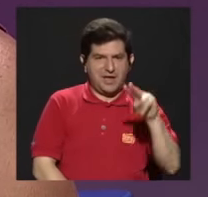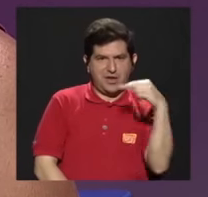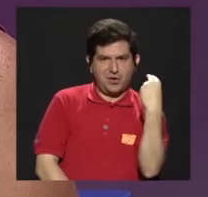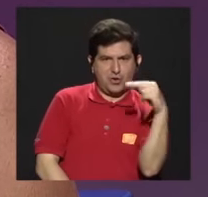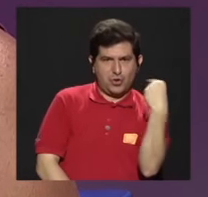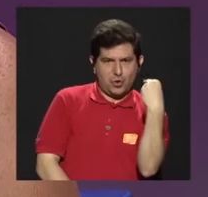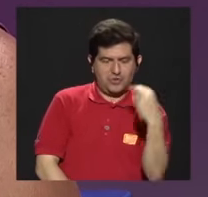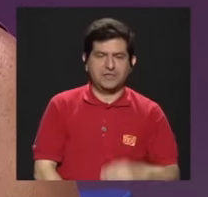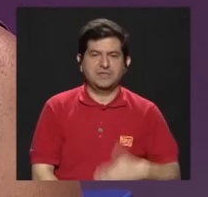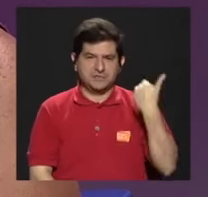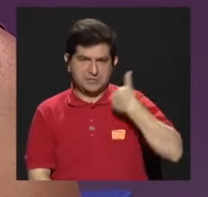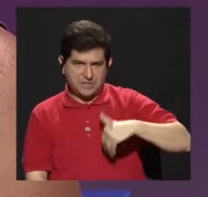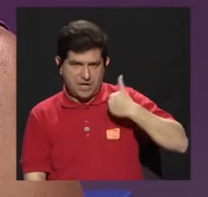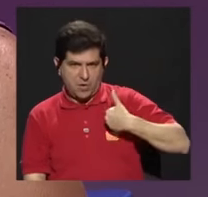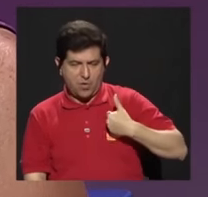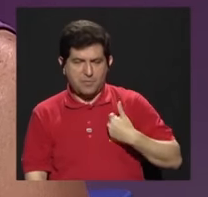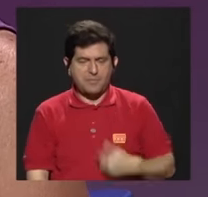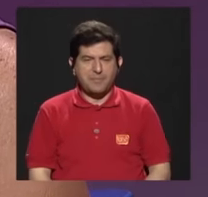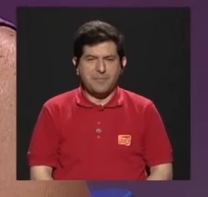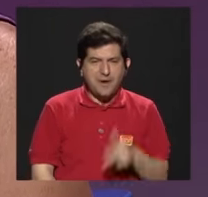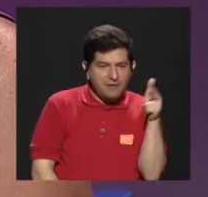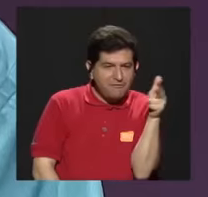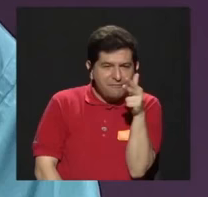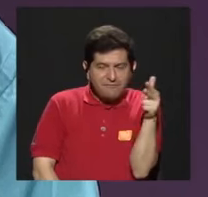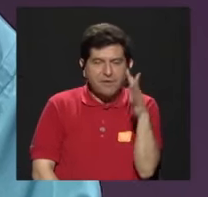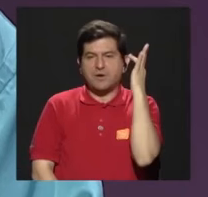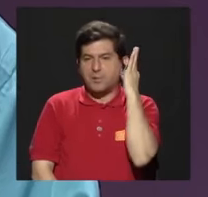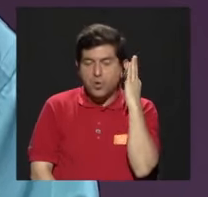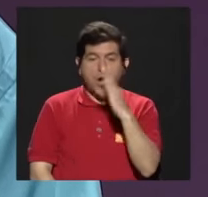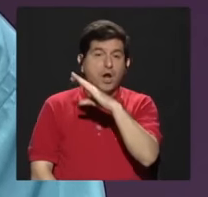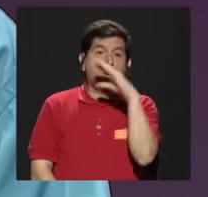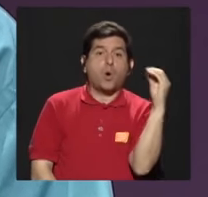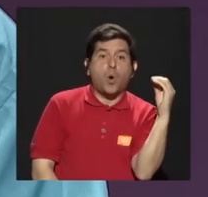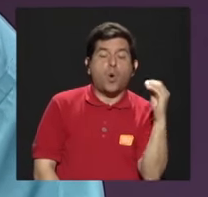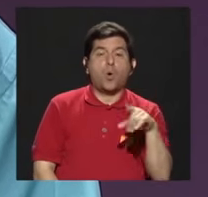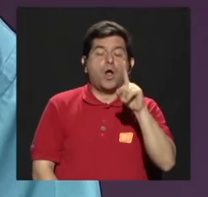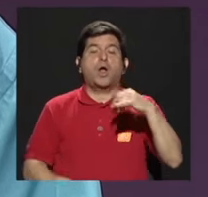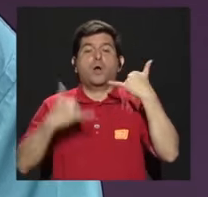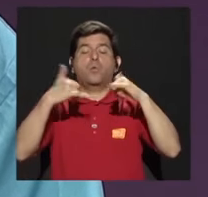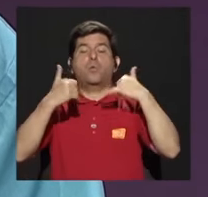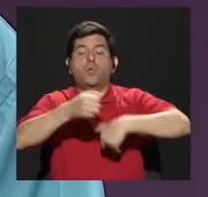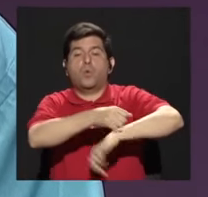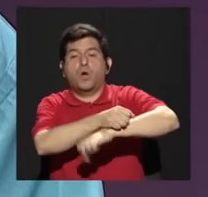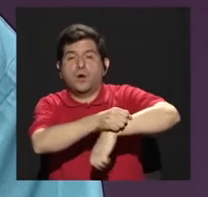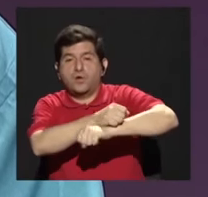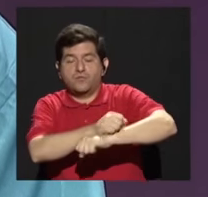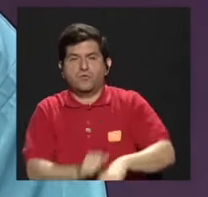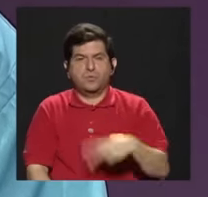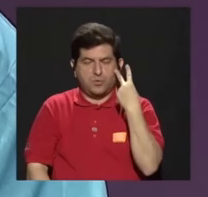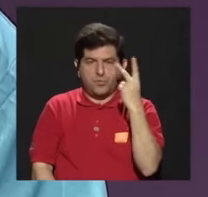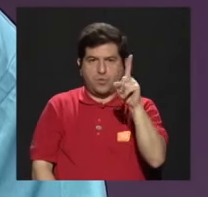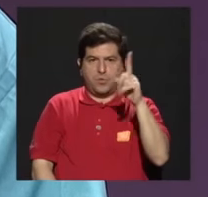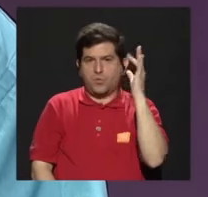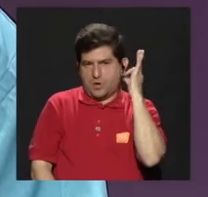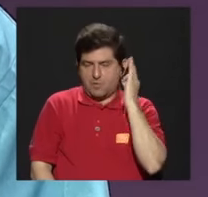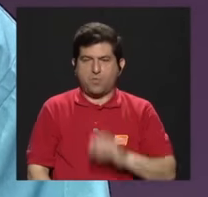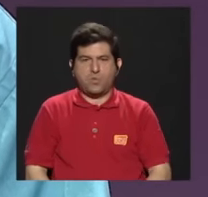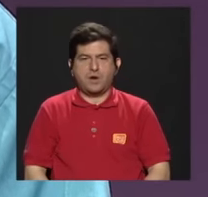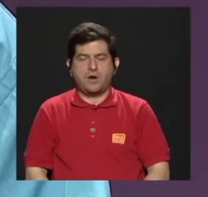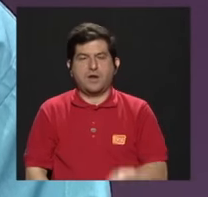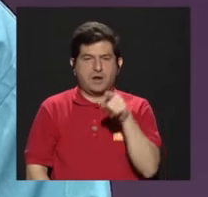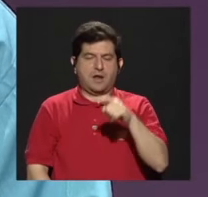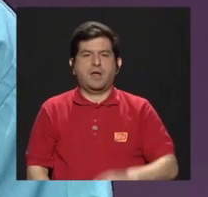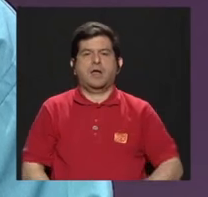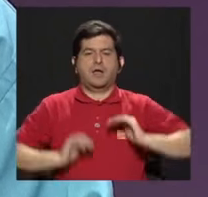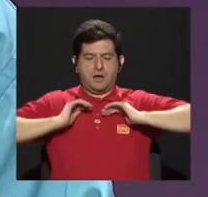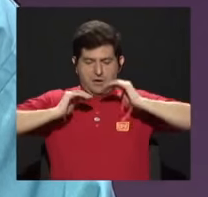de el hombre que grababa a una mujer, o dice que en un partido de fútbol él vio a una mujer con su